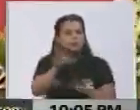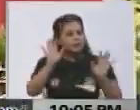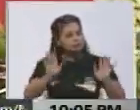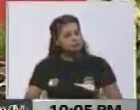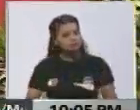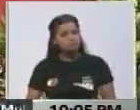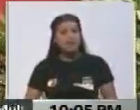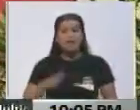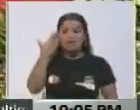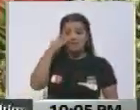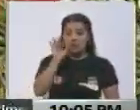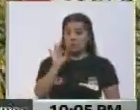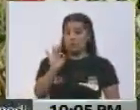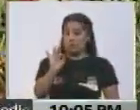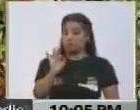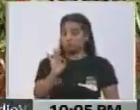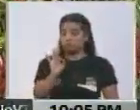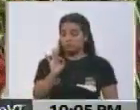Facebook es un fenómeno.